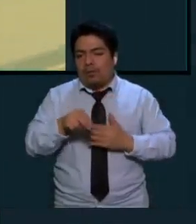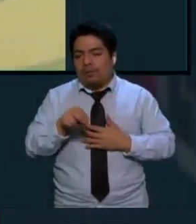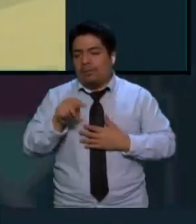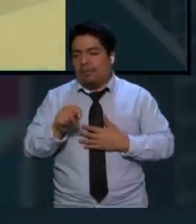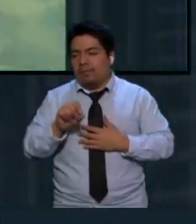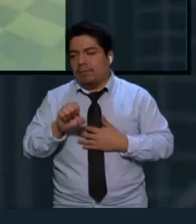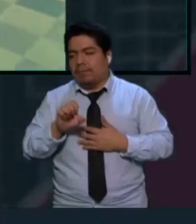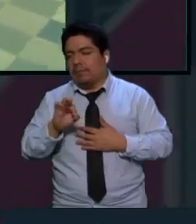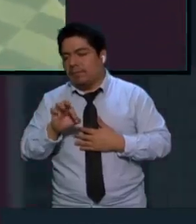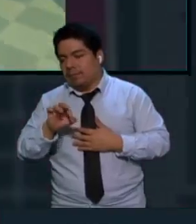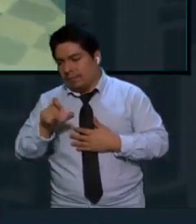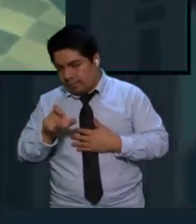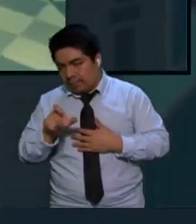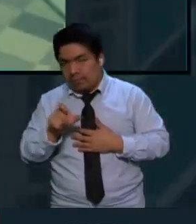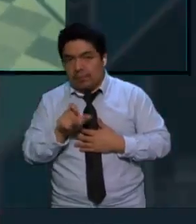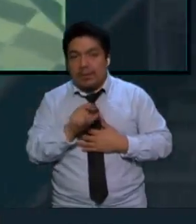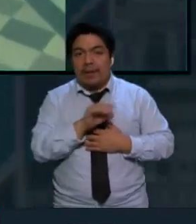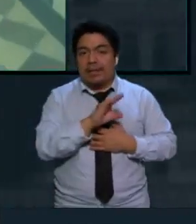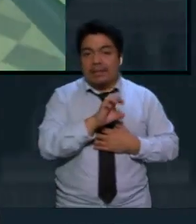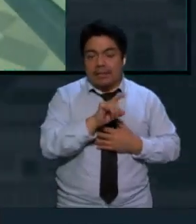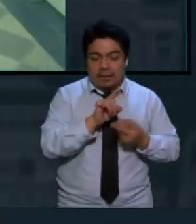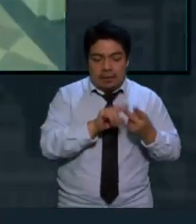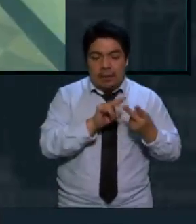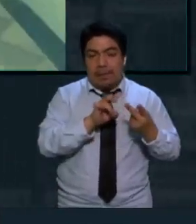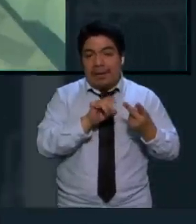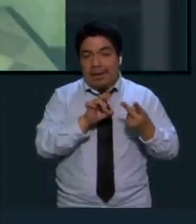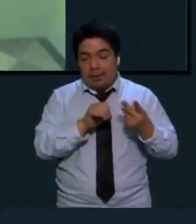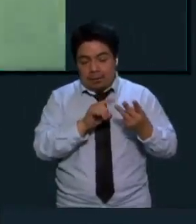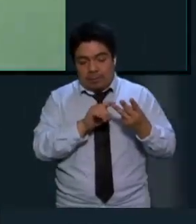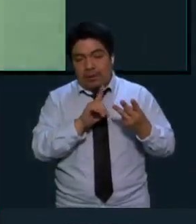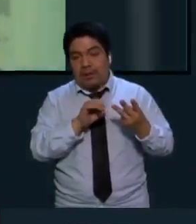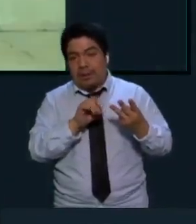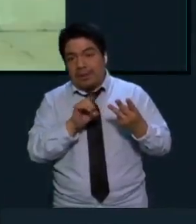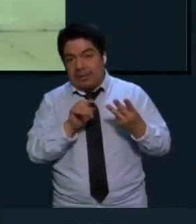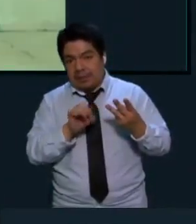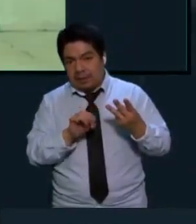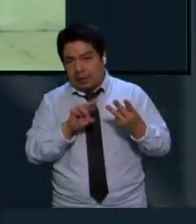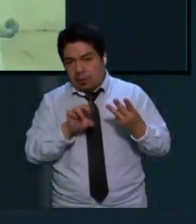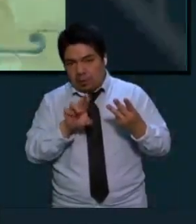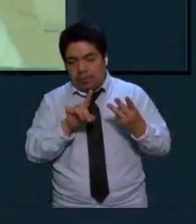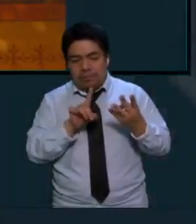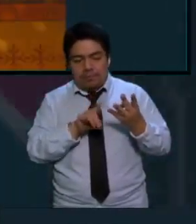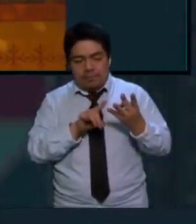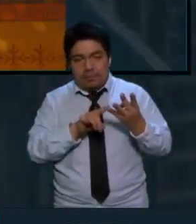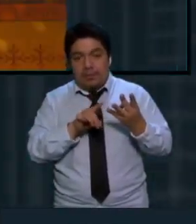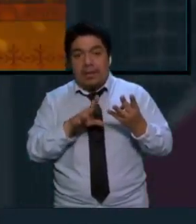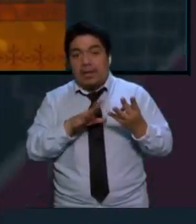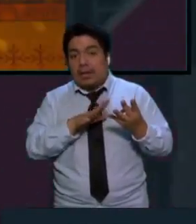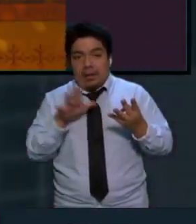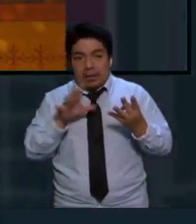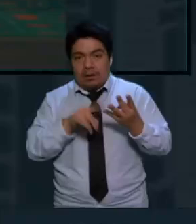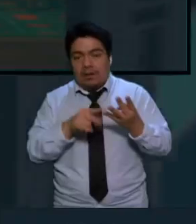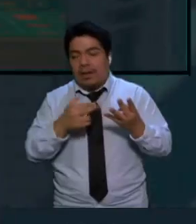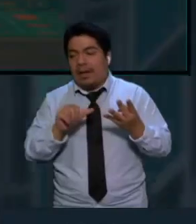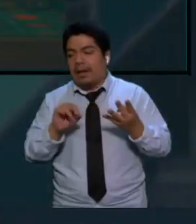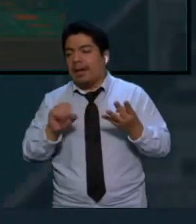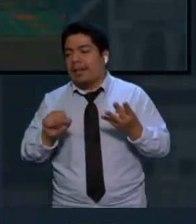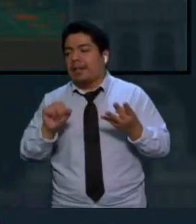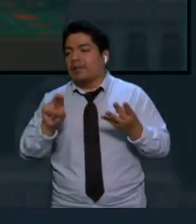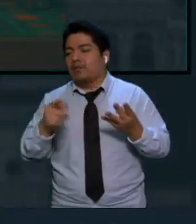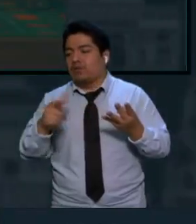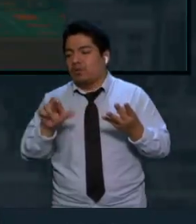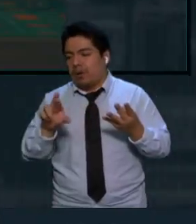4 cuentos. Es El Cisne, Veneno, El Desratizador y La maravillosa historia de Henry Sugar. Hay que